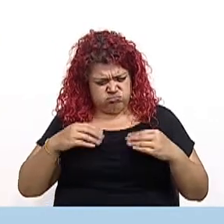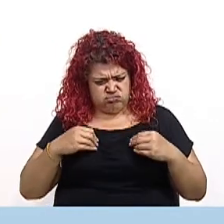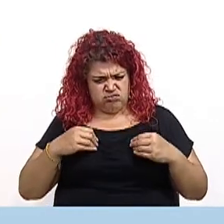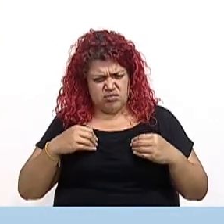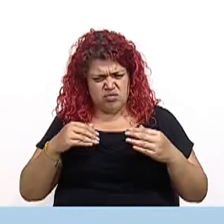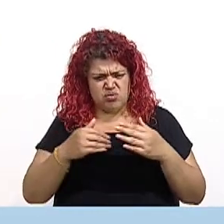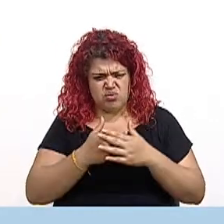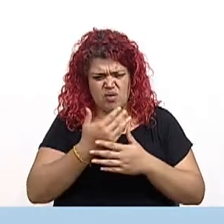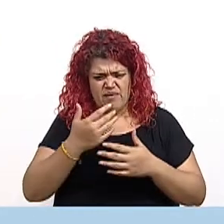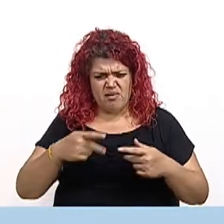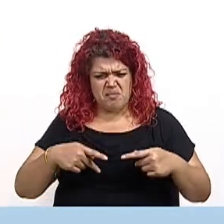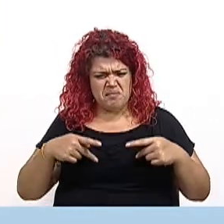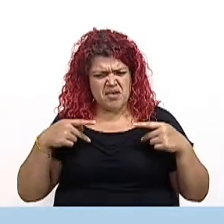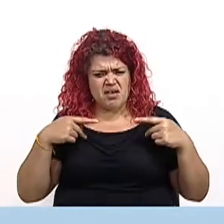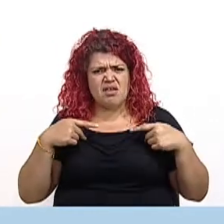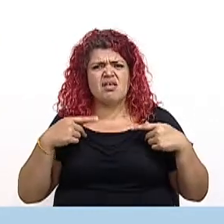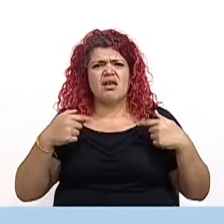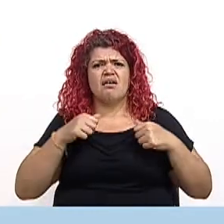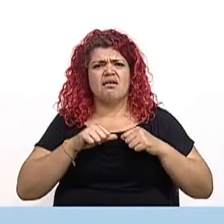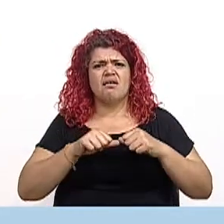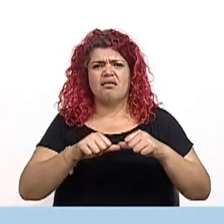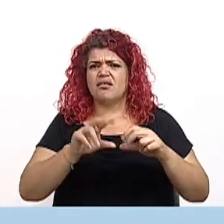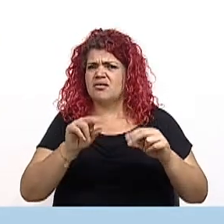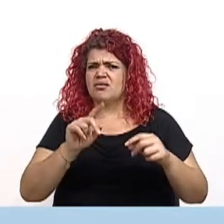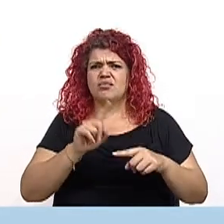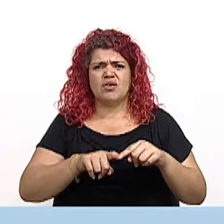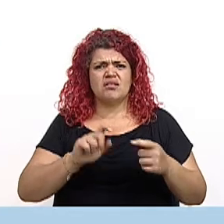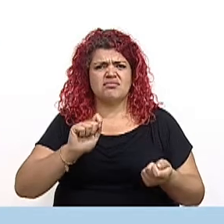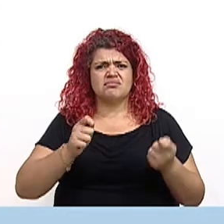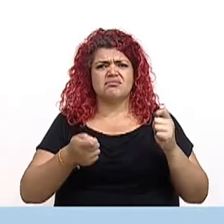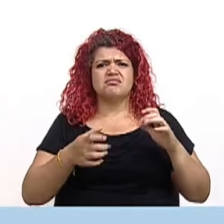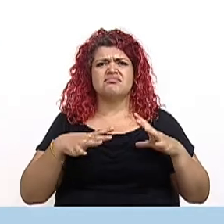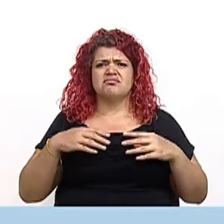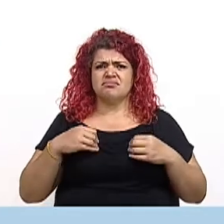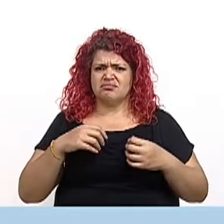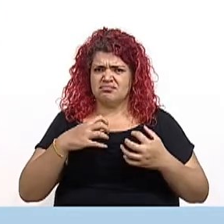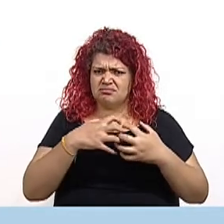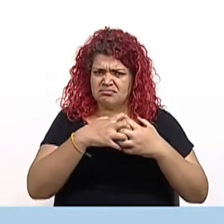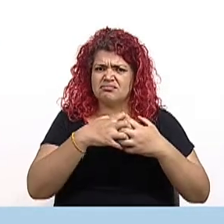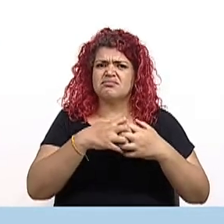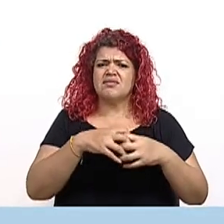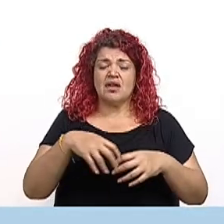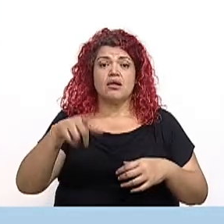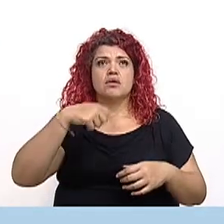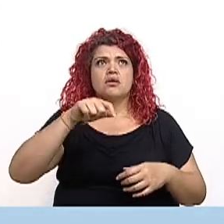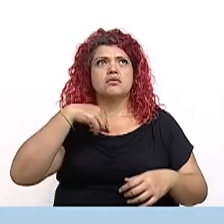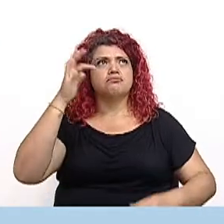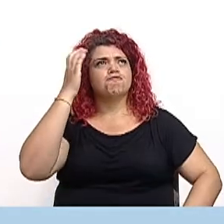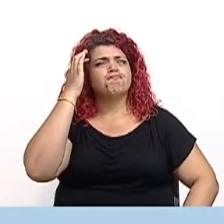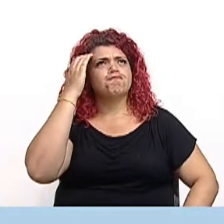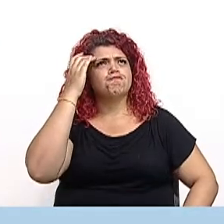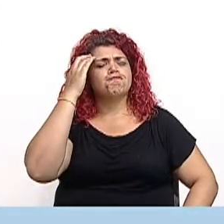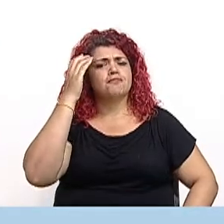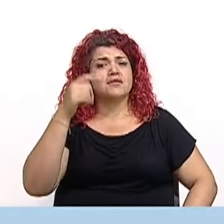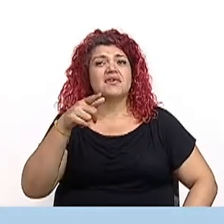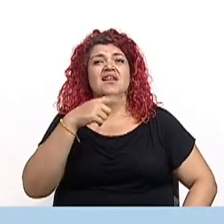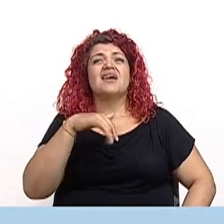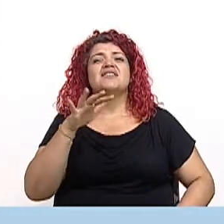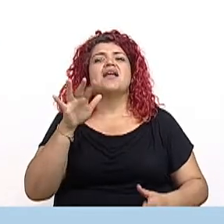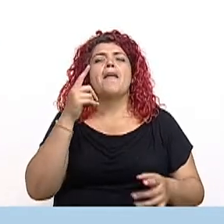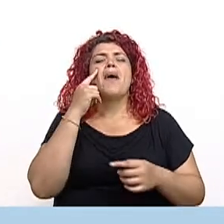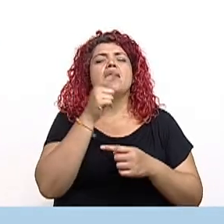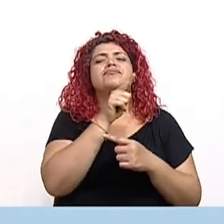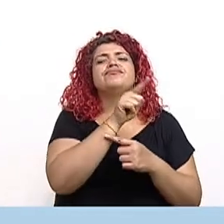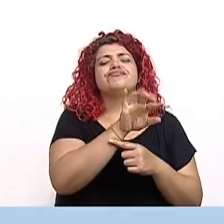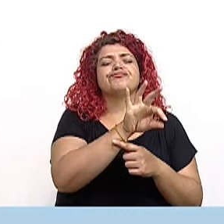muy diferente al que tenemos actualmente. Definitivamente esto es preocupante. Hemos seleccionado algunos casos